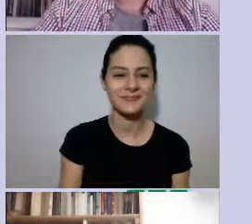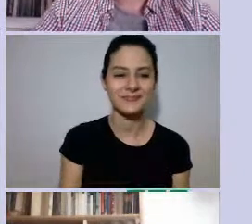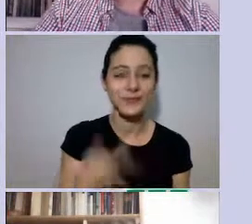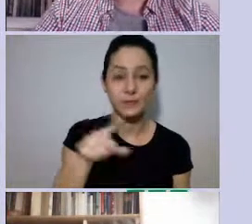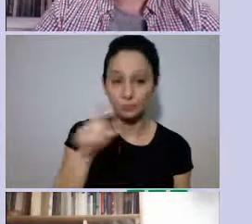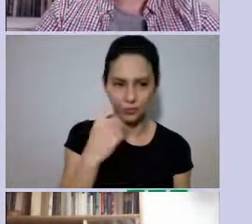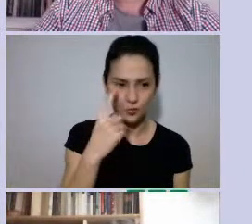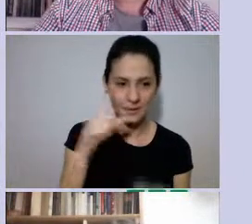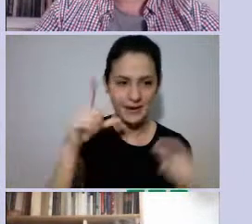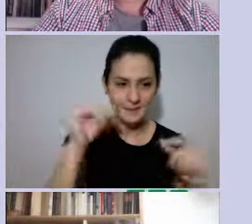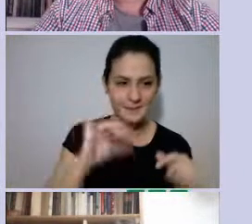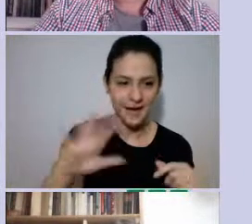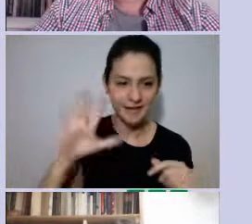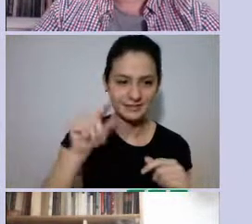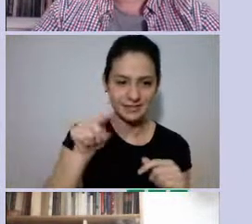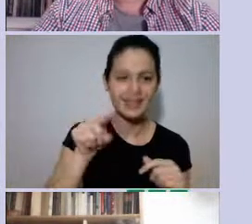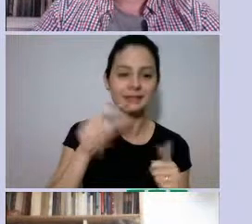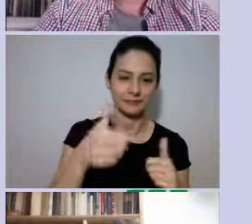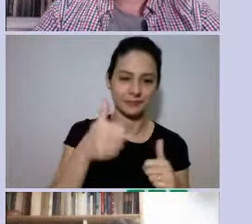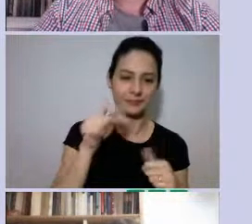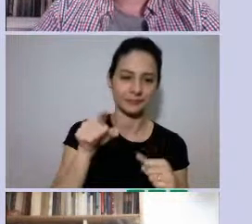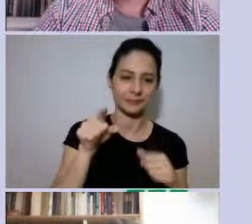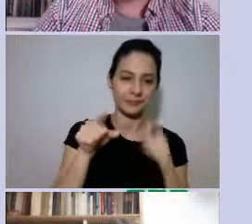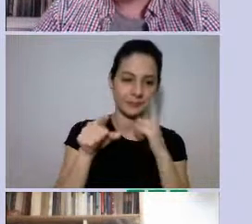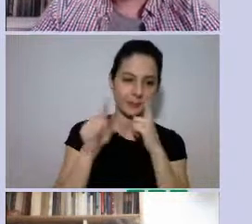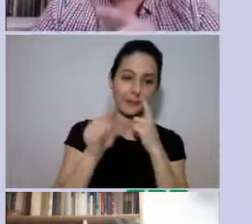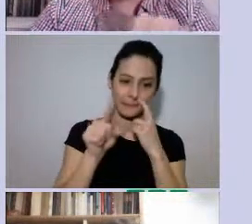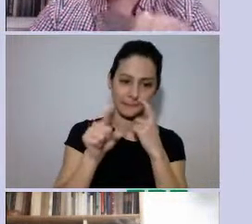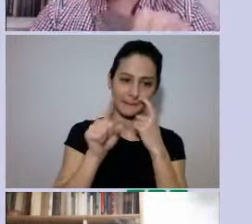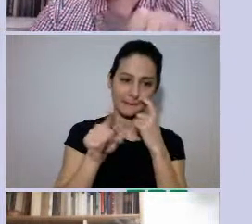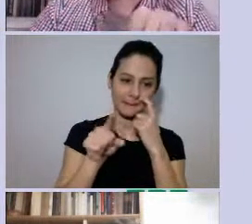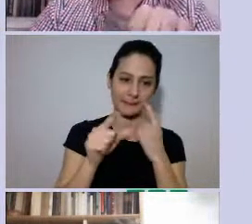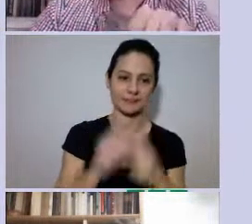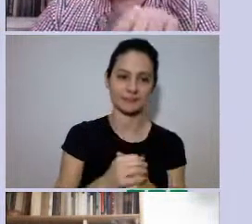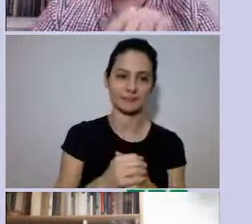de las imágenes que se las voy a señalar cuando aparezca, está.